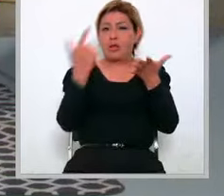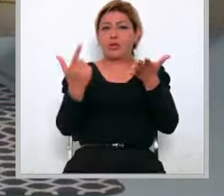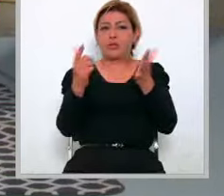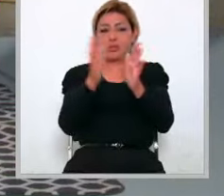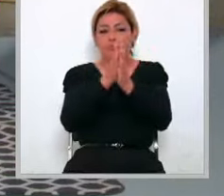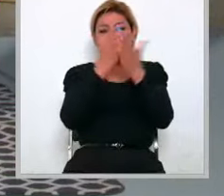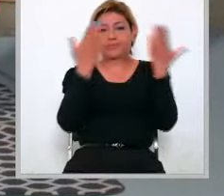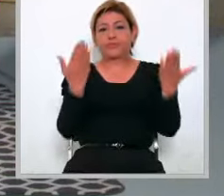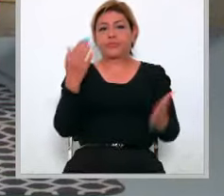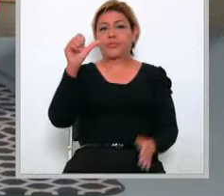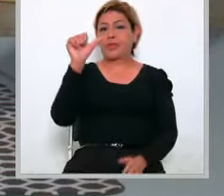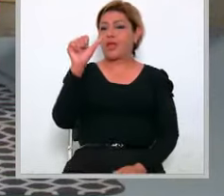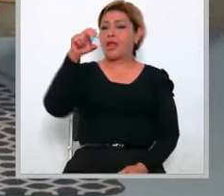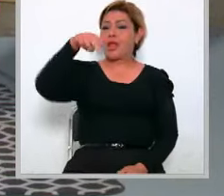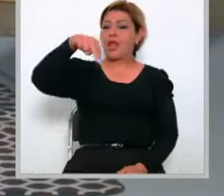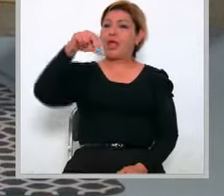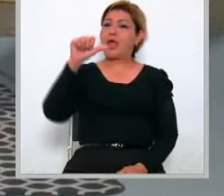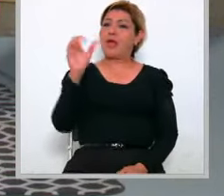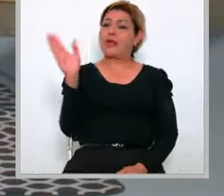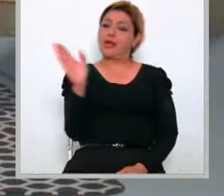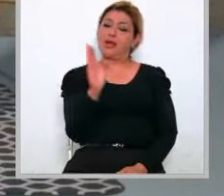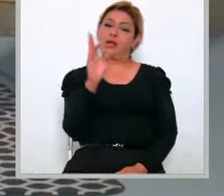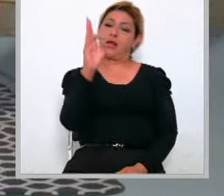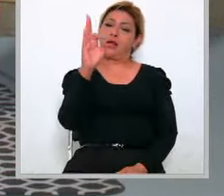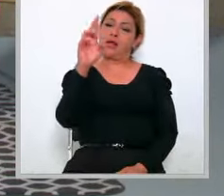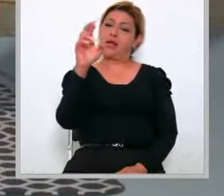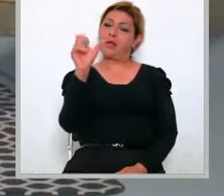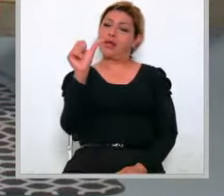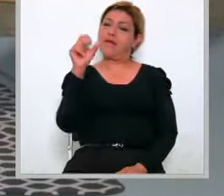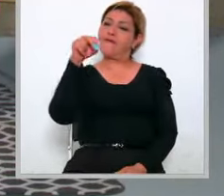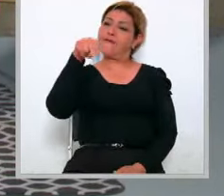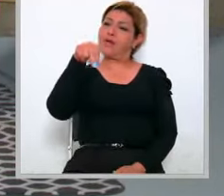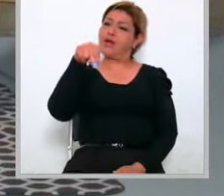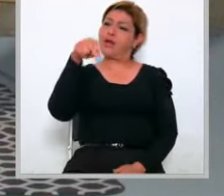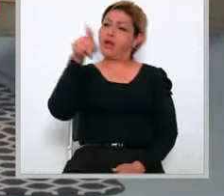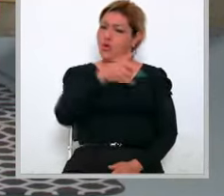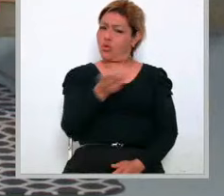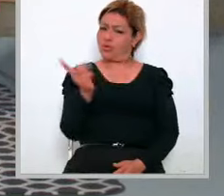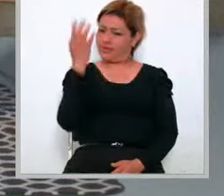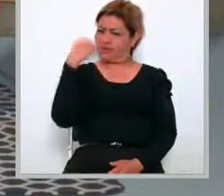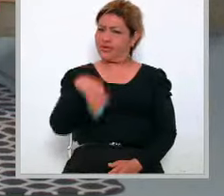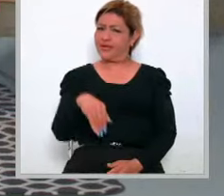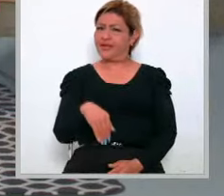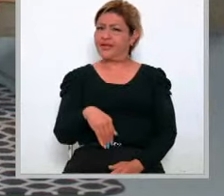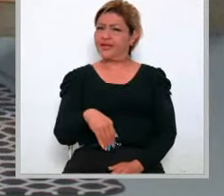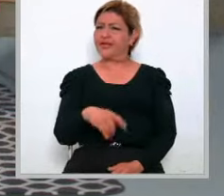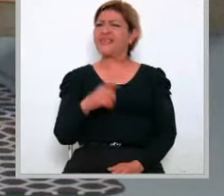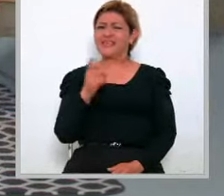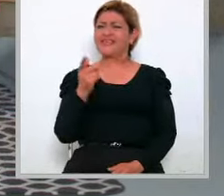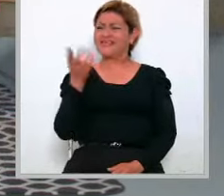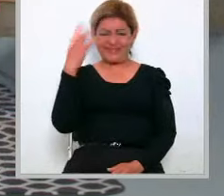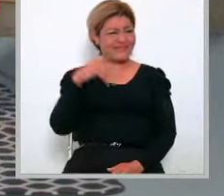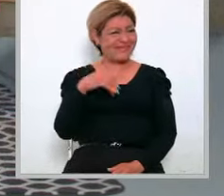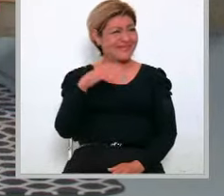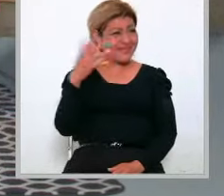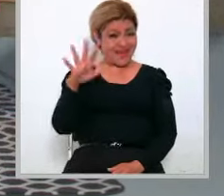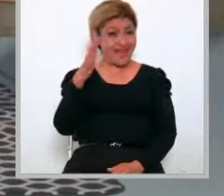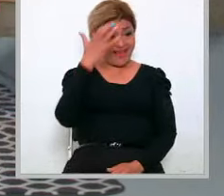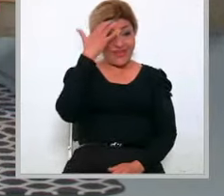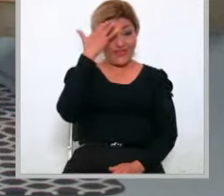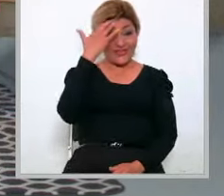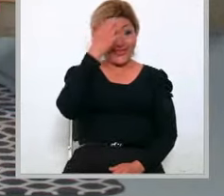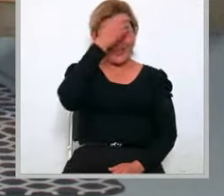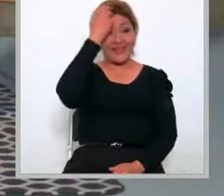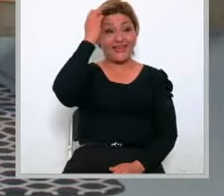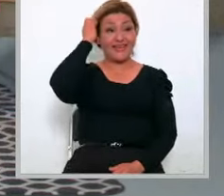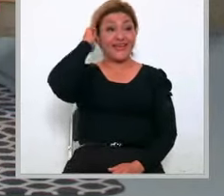Ian? ¿El diario de Ana Frank te suena? No. ¿A ti te suena el libro, el diario de Ana Frank? ¿Sí? ¿Qué